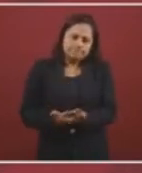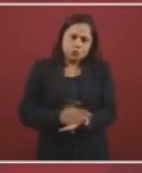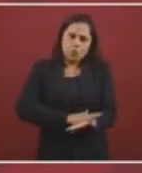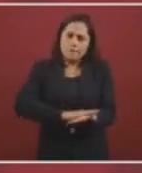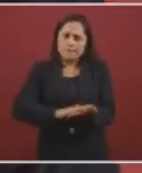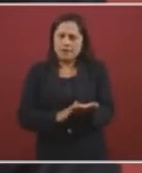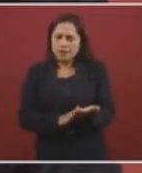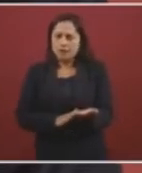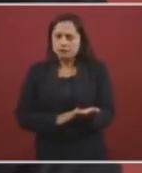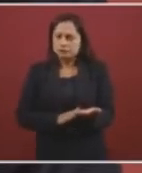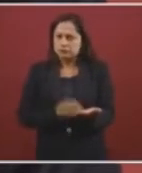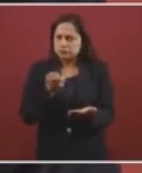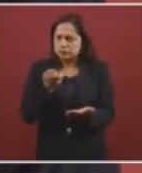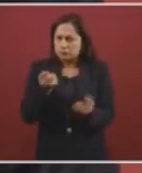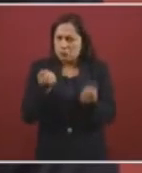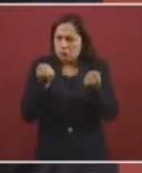digo